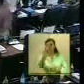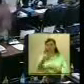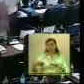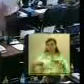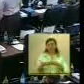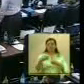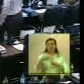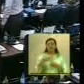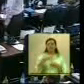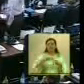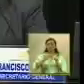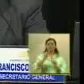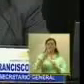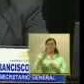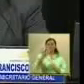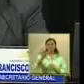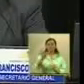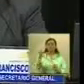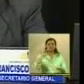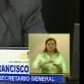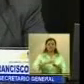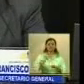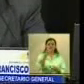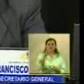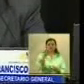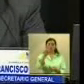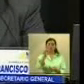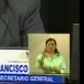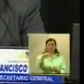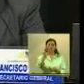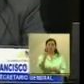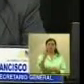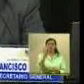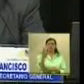en el número 35, consta Ruano Burbano Wilson, error en el